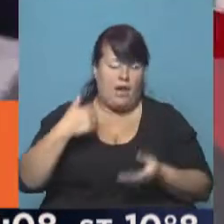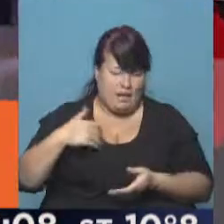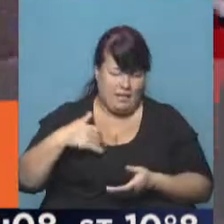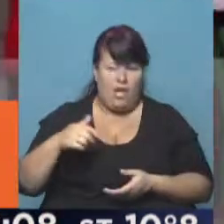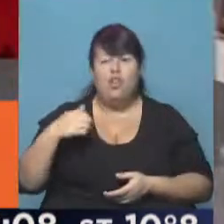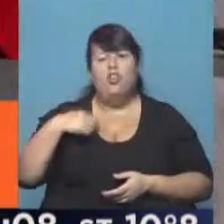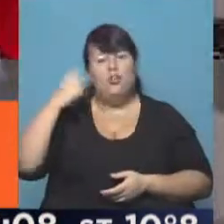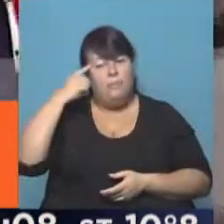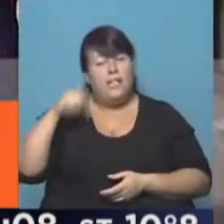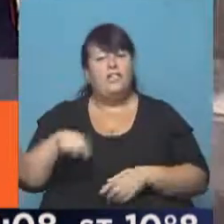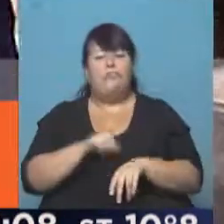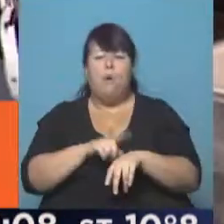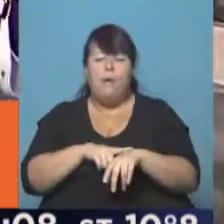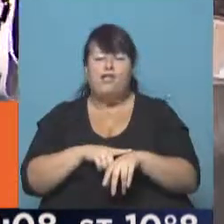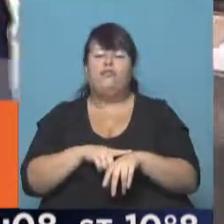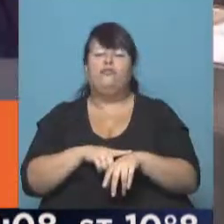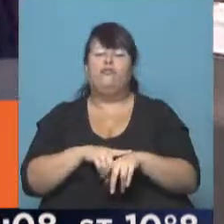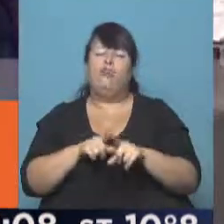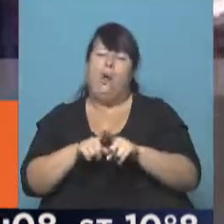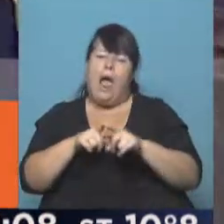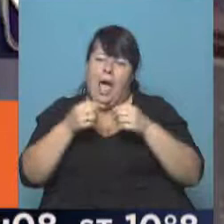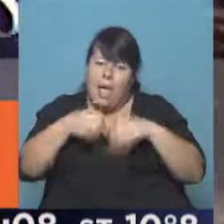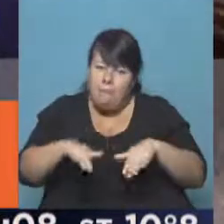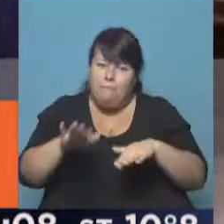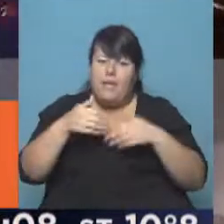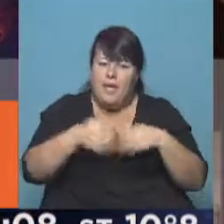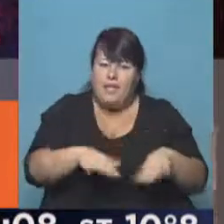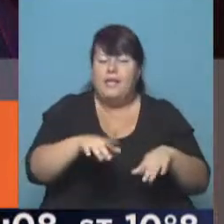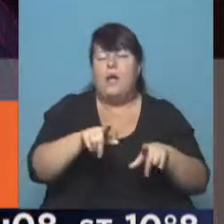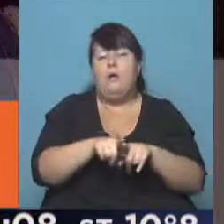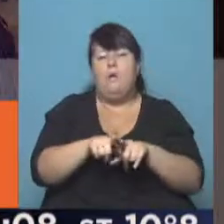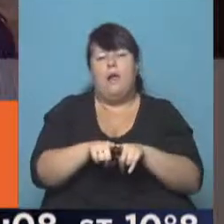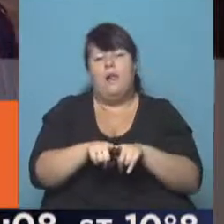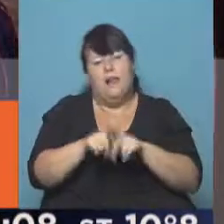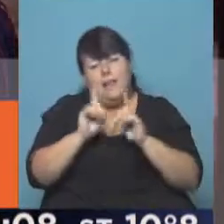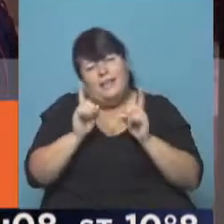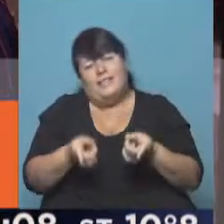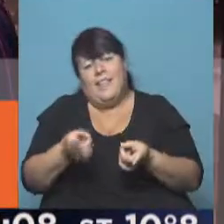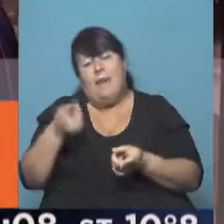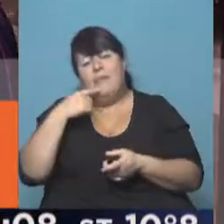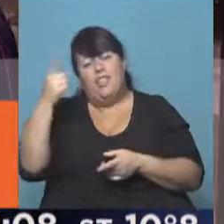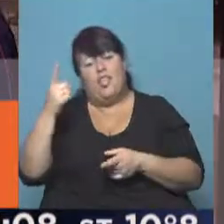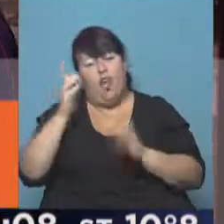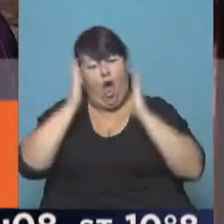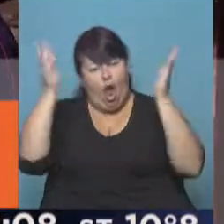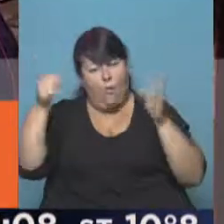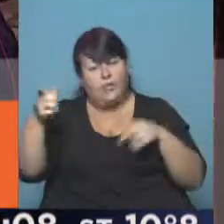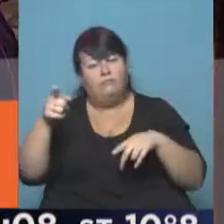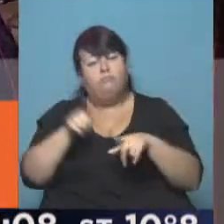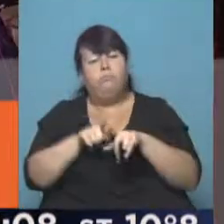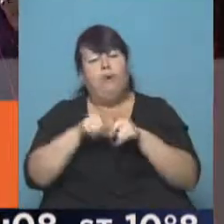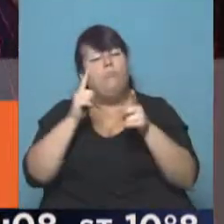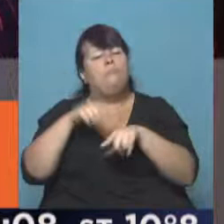creo que es un momento de comienzos de una, también como lo decía el obispo, de una